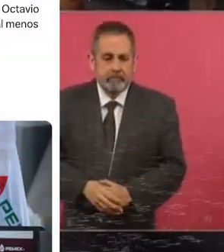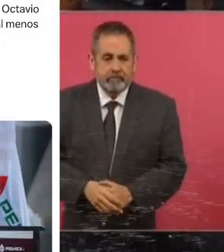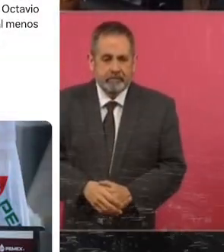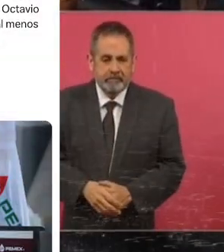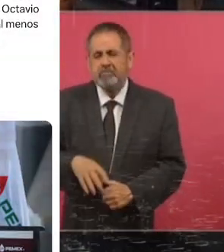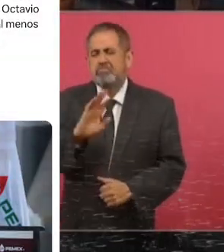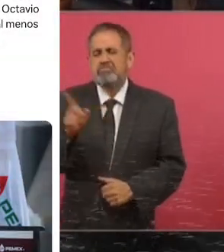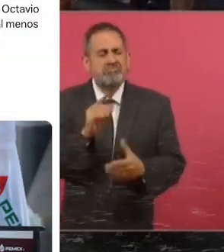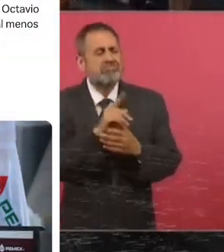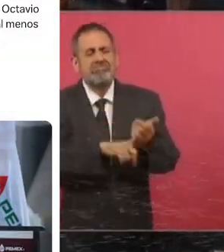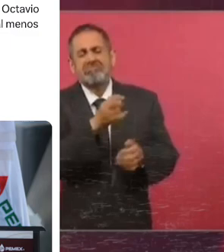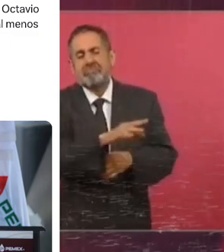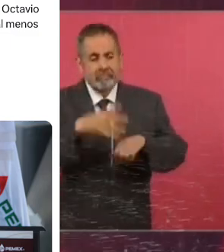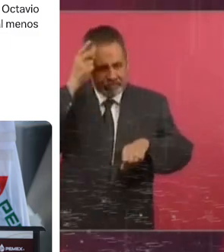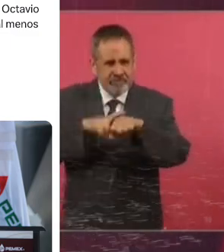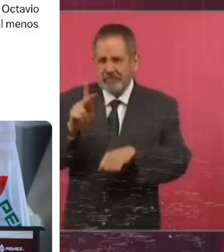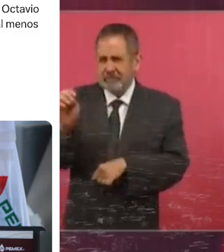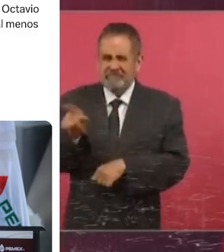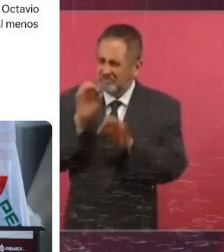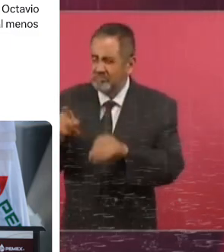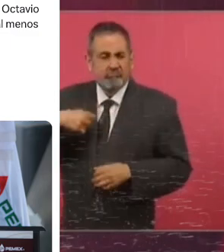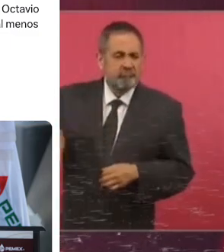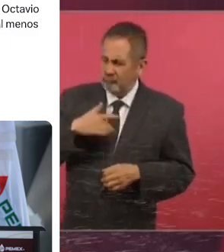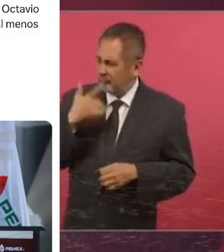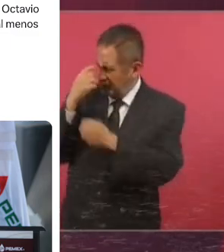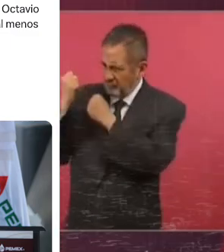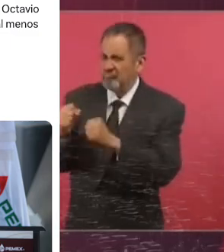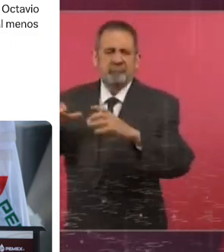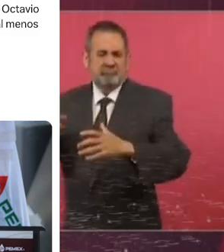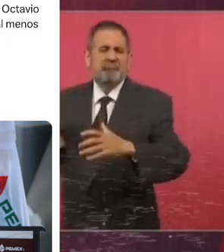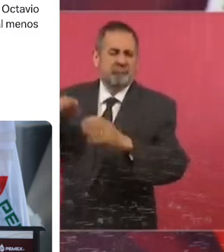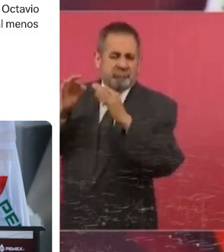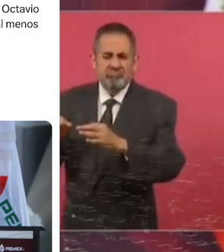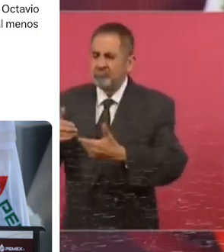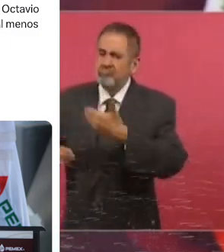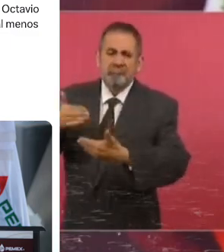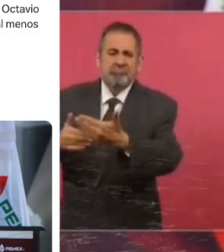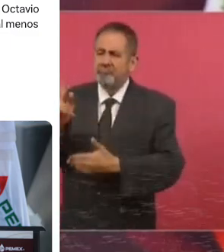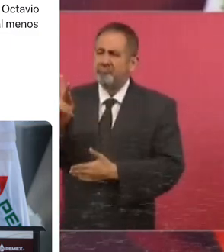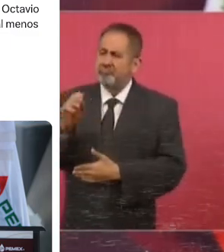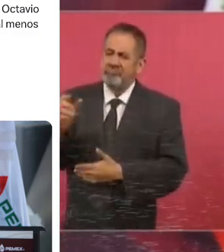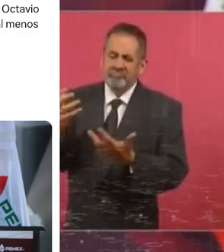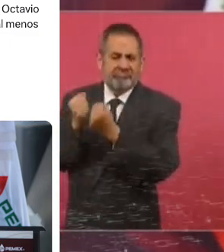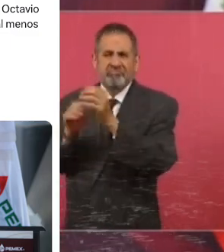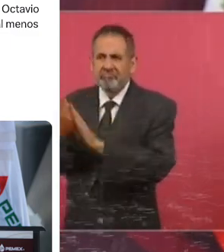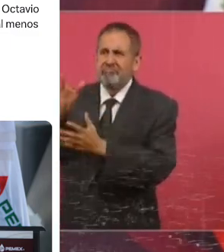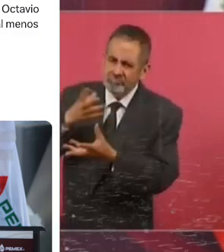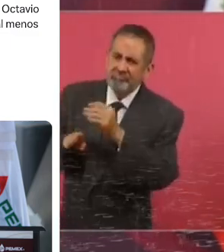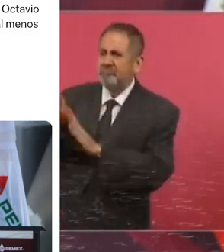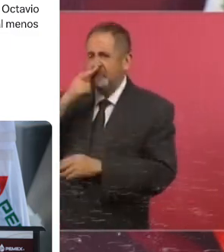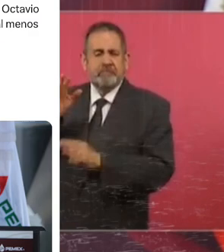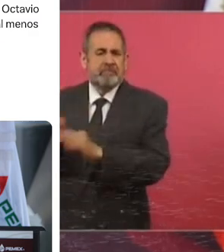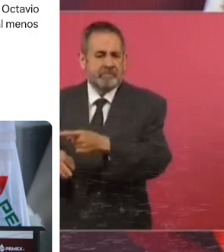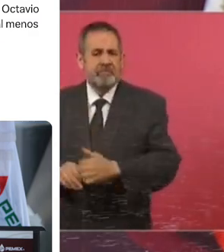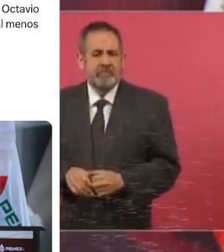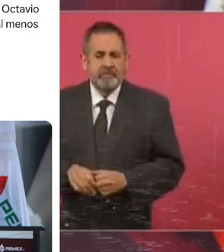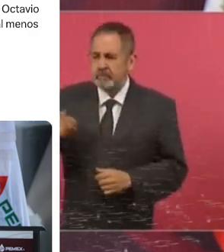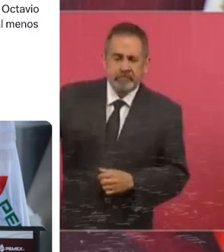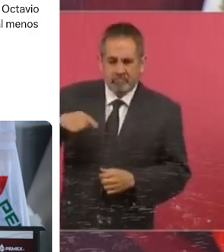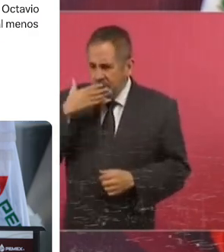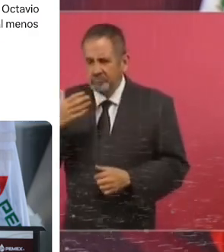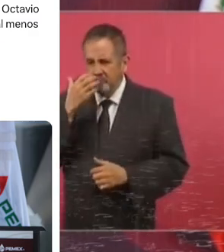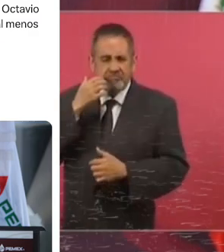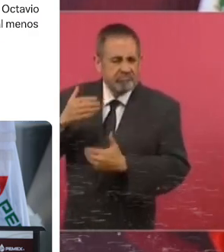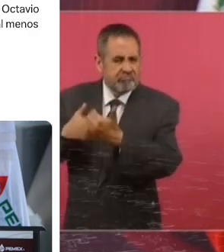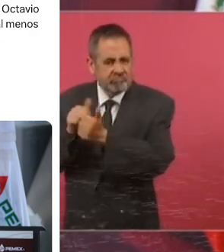No, ese está convencido desde hace mucho tiempo y el director de Pemex también. Y estamos todos convencidos de que tenemos que sacar adelante a Pemex, aun cuando el